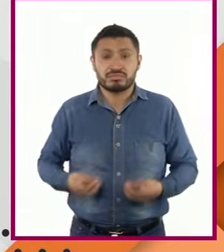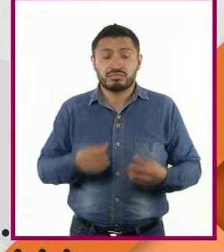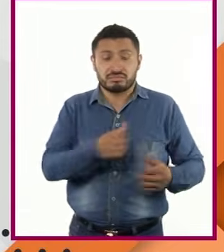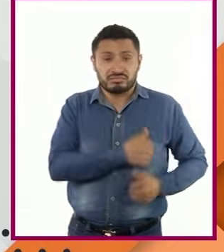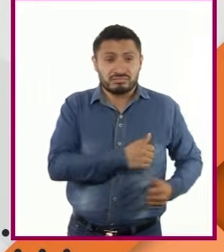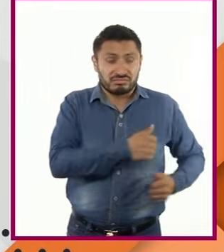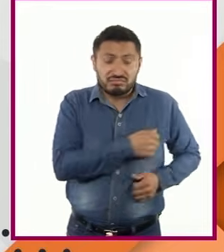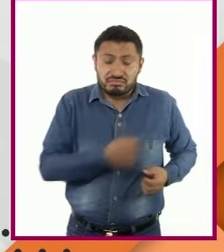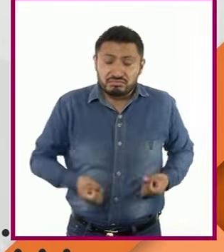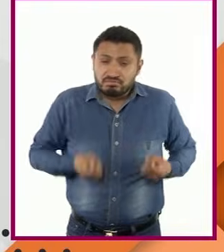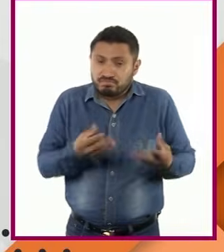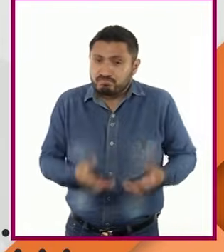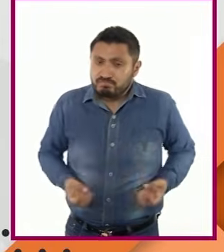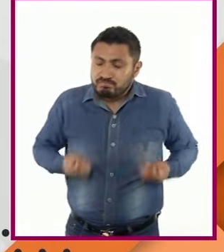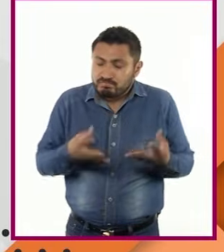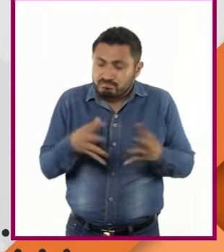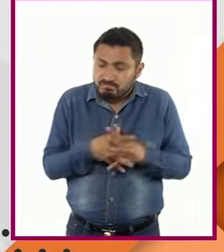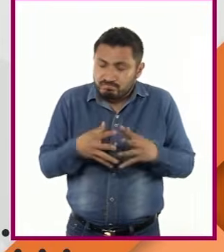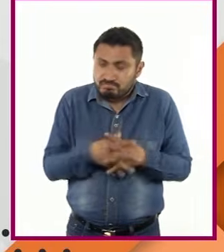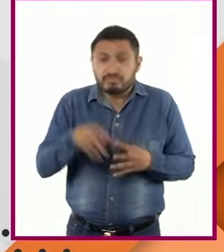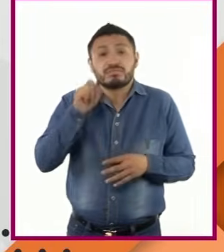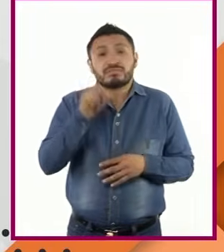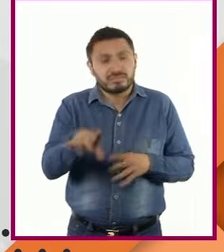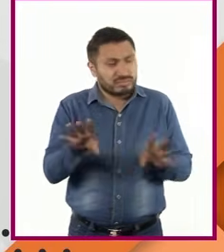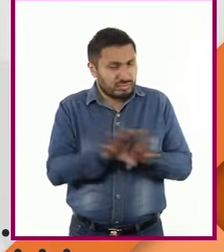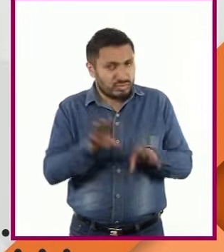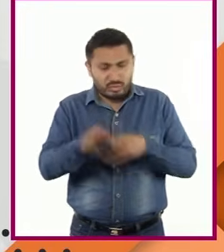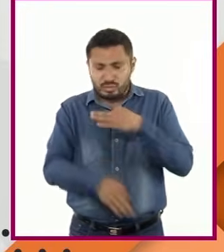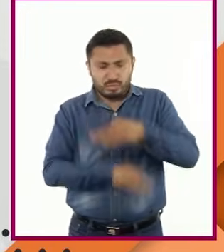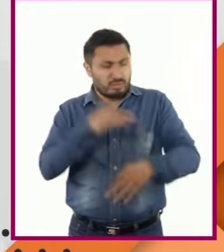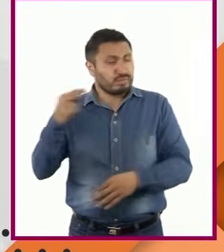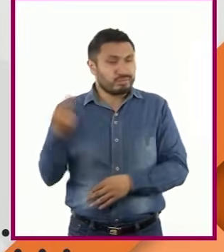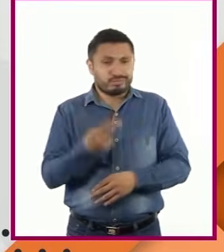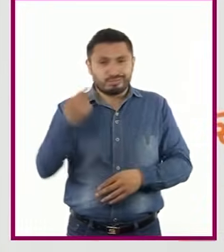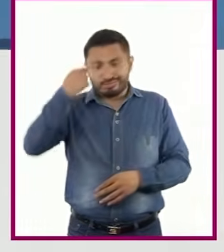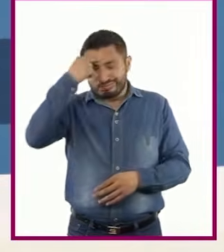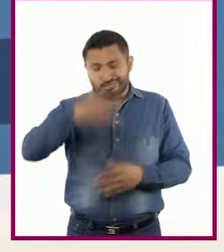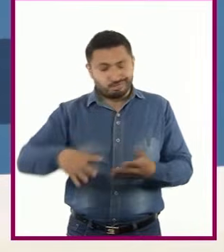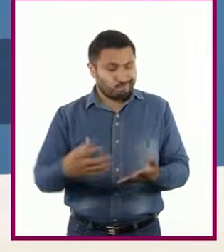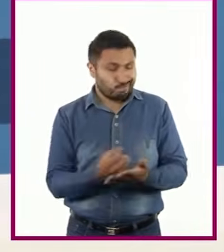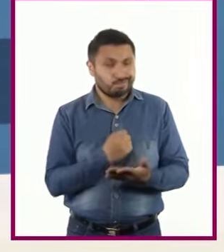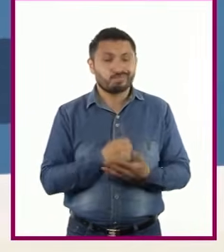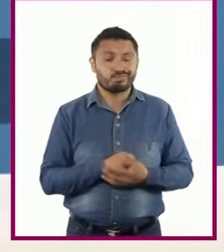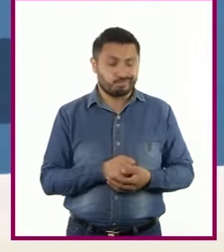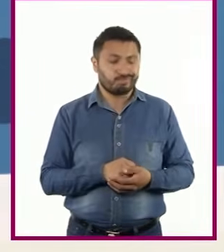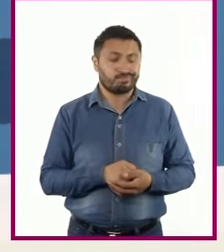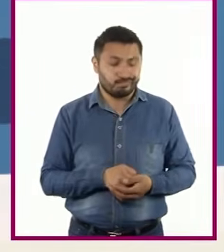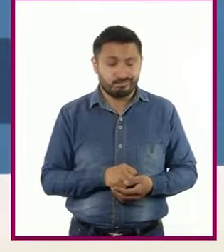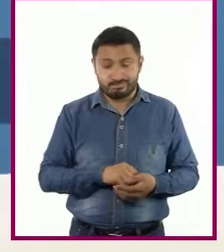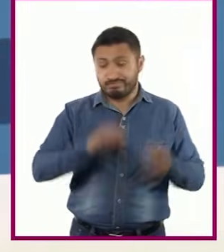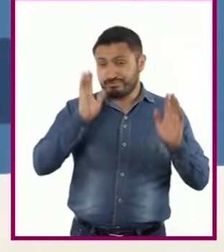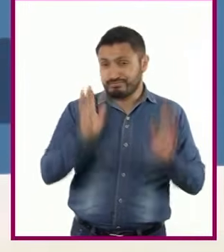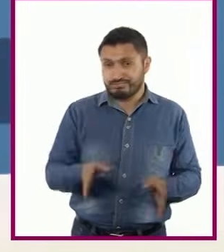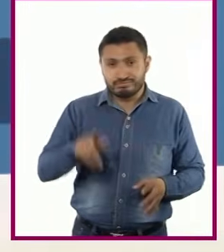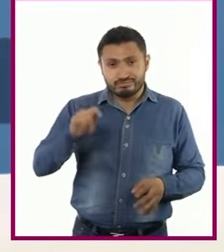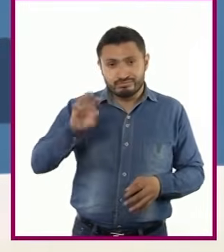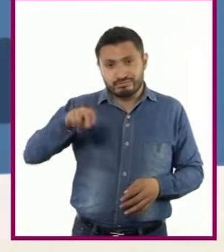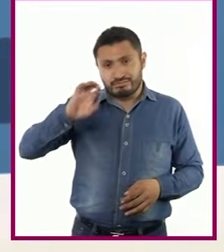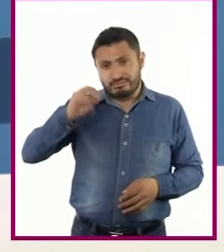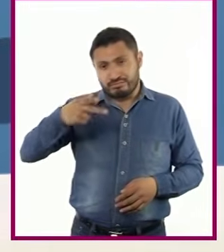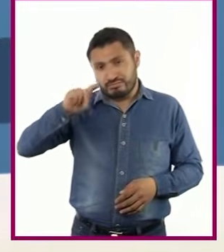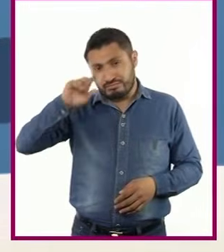para la guerra, sino también de todo lo que era necesario para la victoria. Y una vez tomada